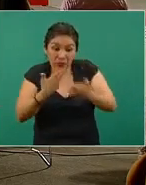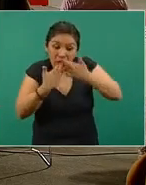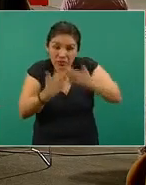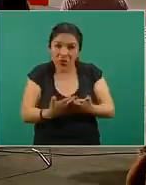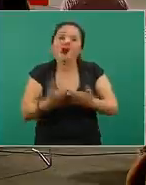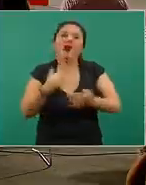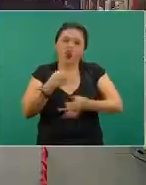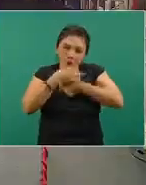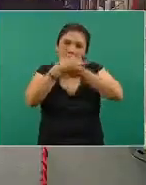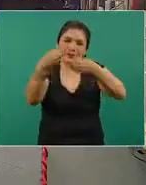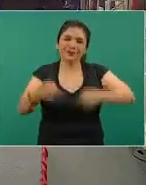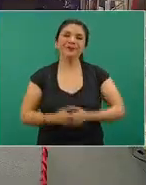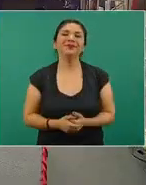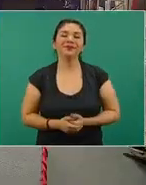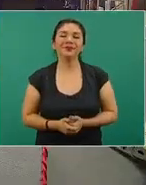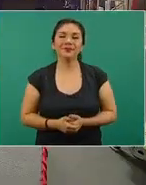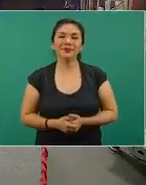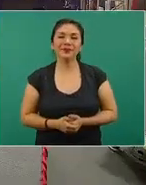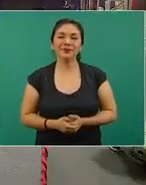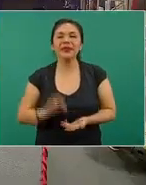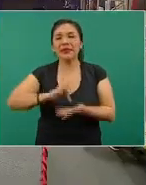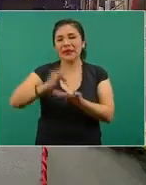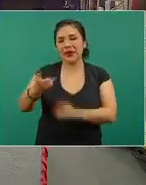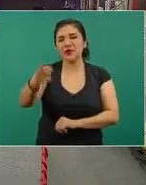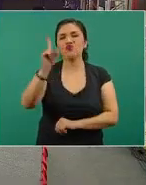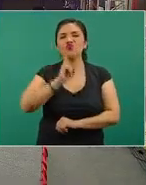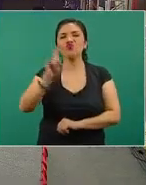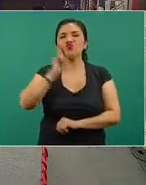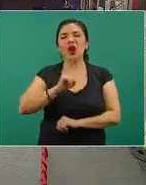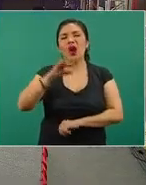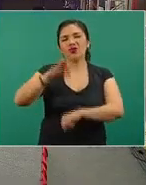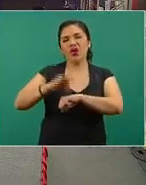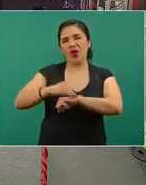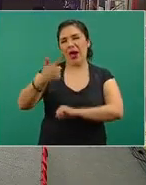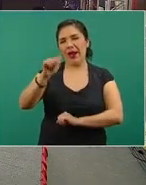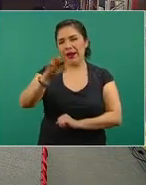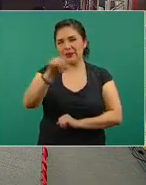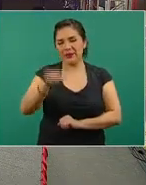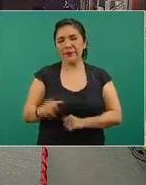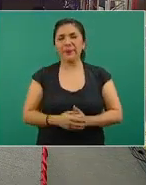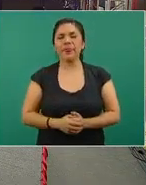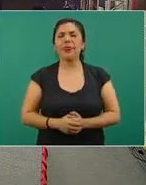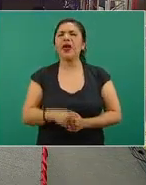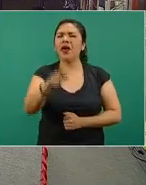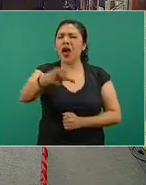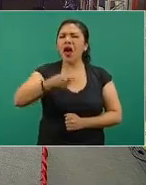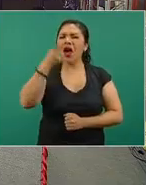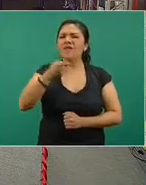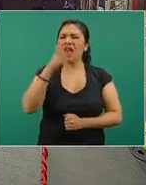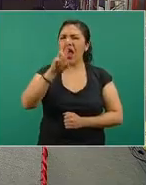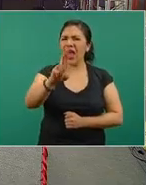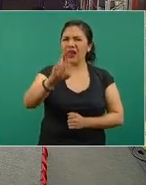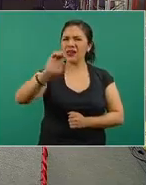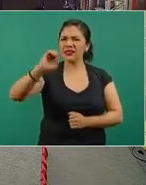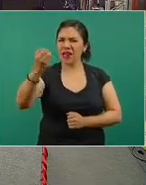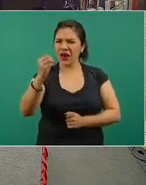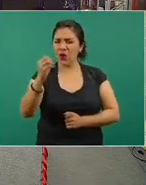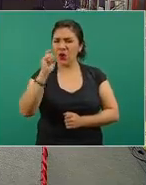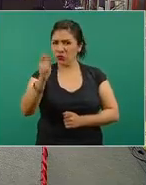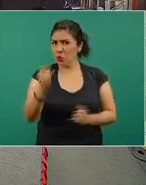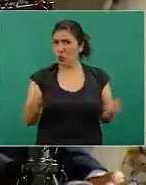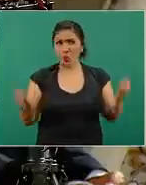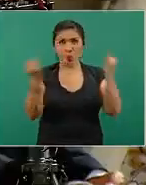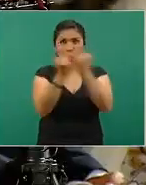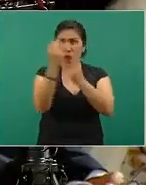respecto. Finalmente, doctora de la Garza, ¿el R0 es estático en todo el mundo o cambia? Y